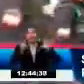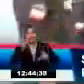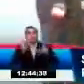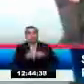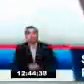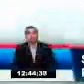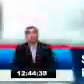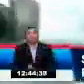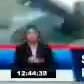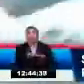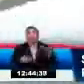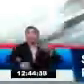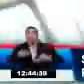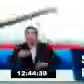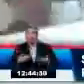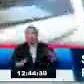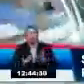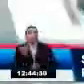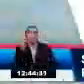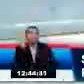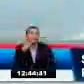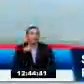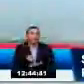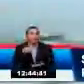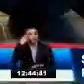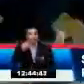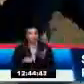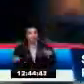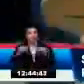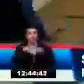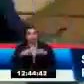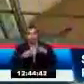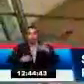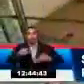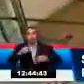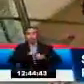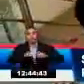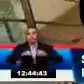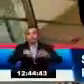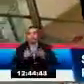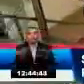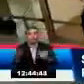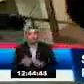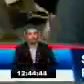La sala penal dispondrá nueva fecha para la reinstalación de la diligencia.